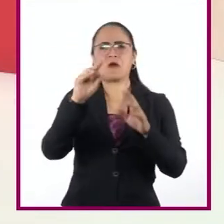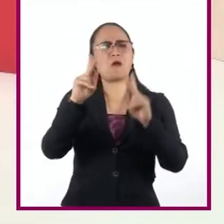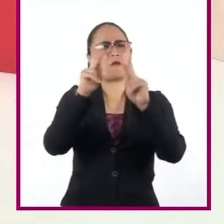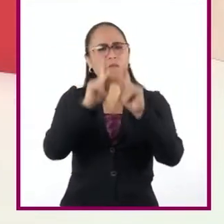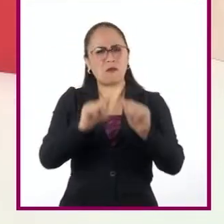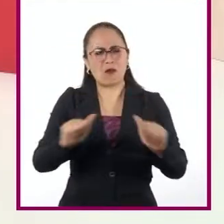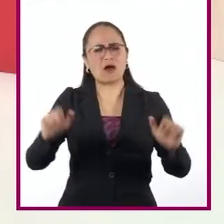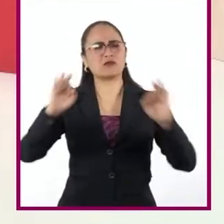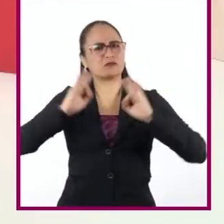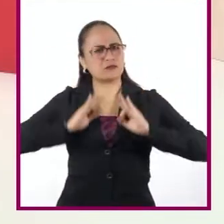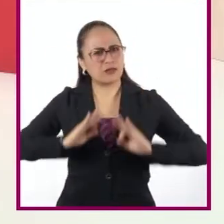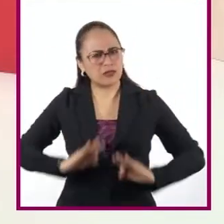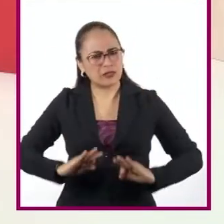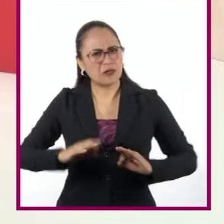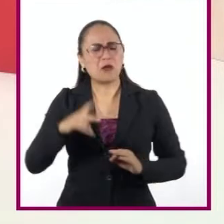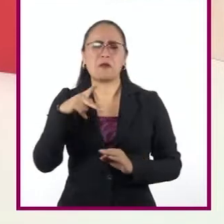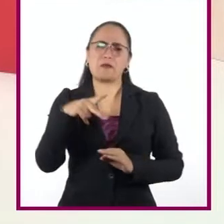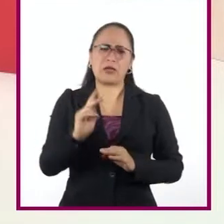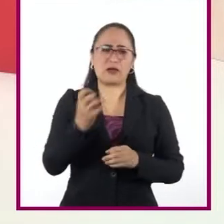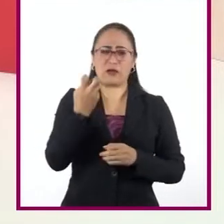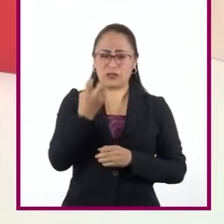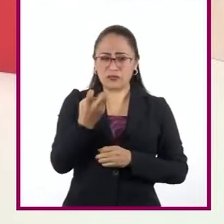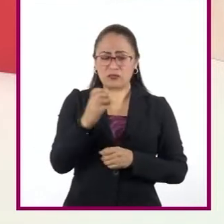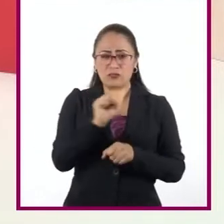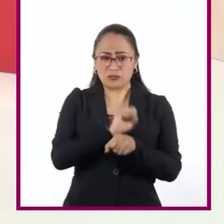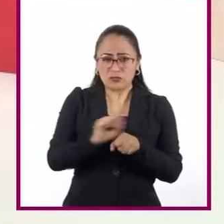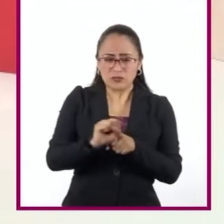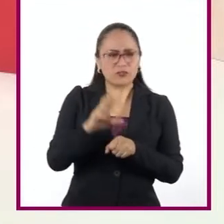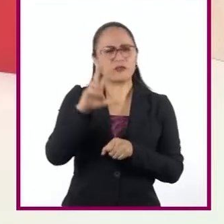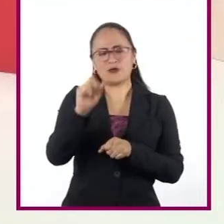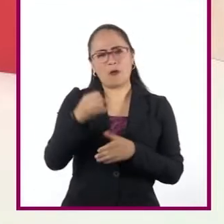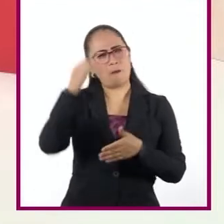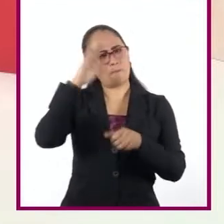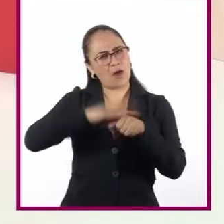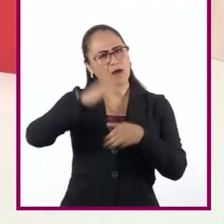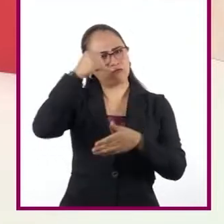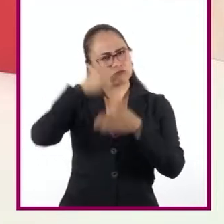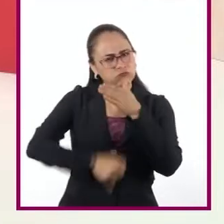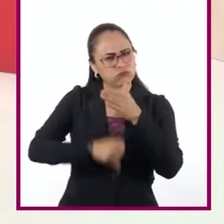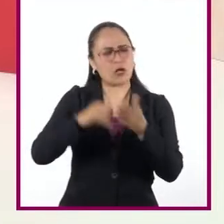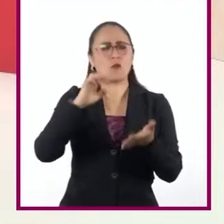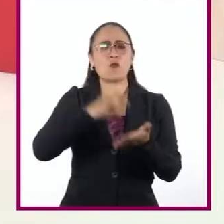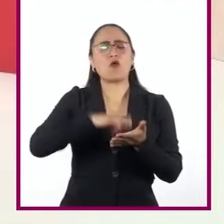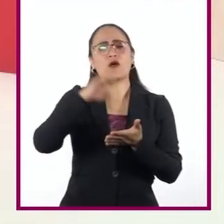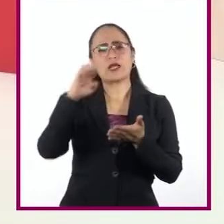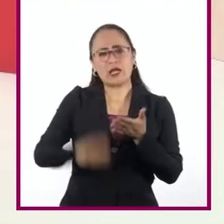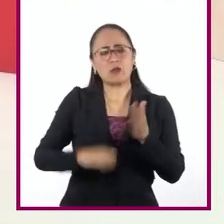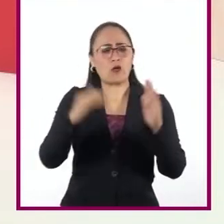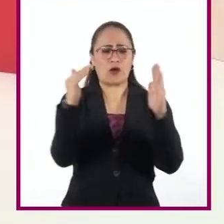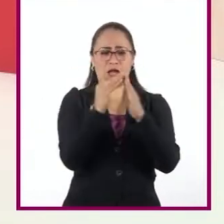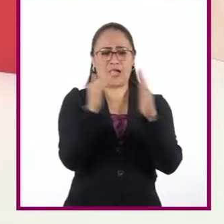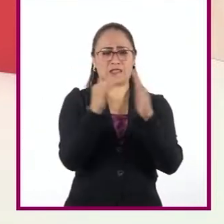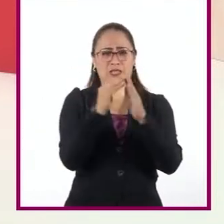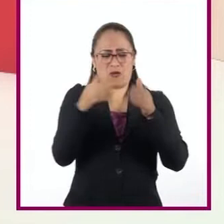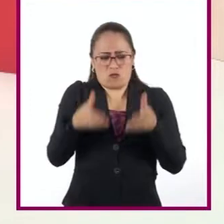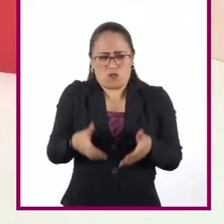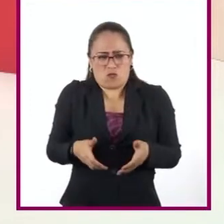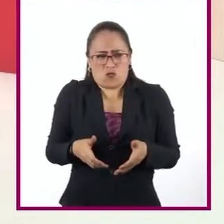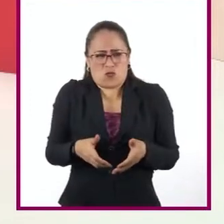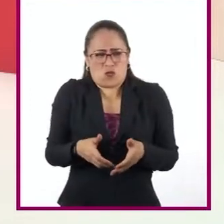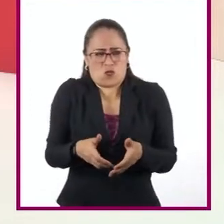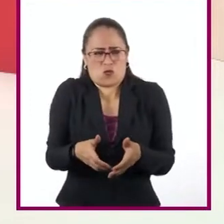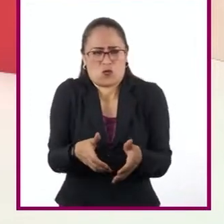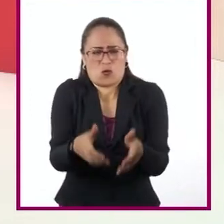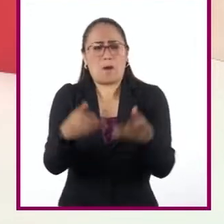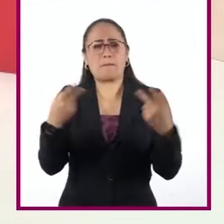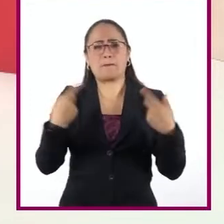en realidad es un poco más complejo. Un ejemplo sencillo sería pensar en una calle muy angosta, donde solo